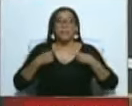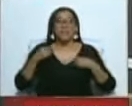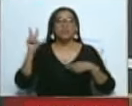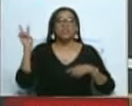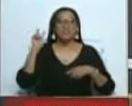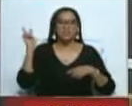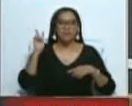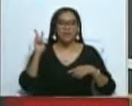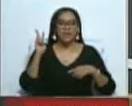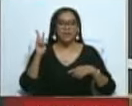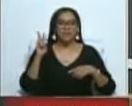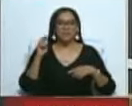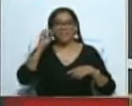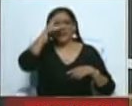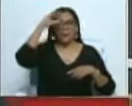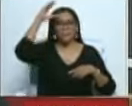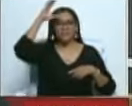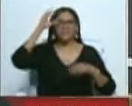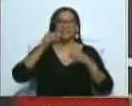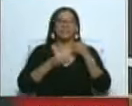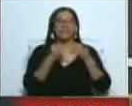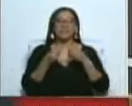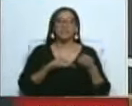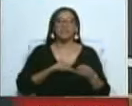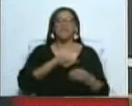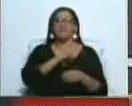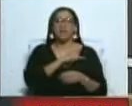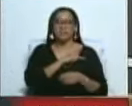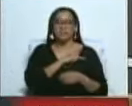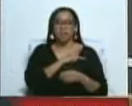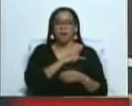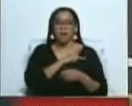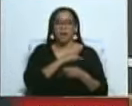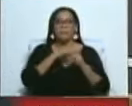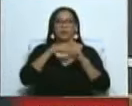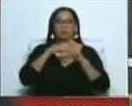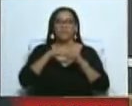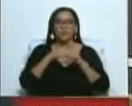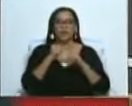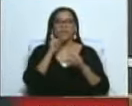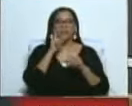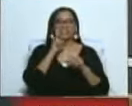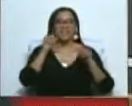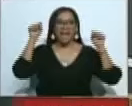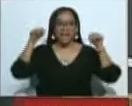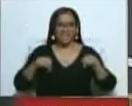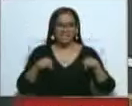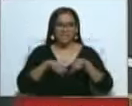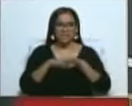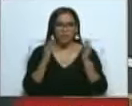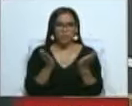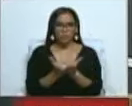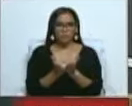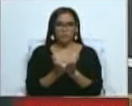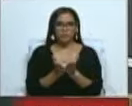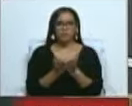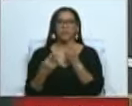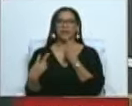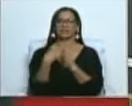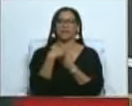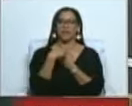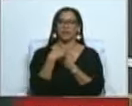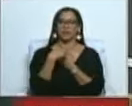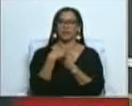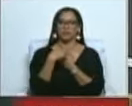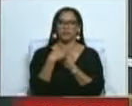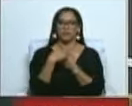Venezuela serán capaces de montar falsos positivos y mentiras aquí en el mundo para atacarnos.